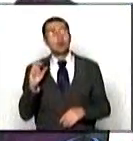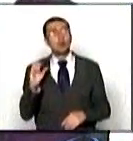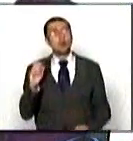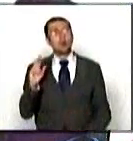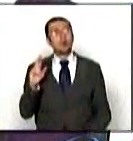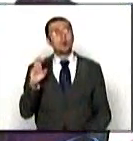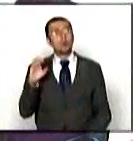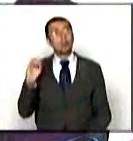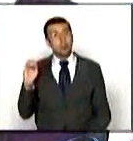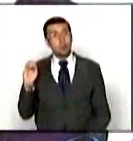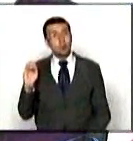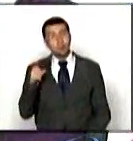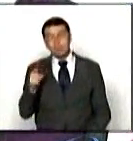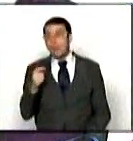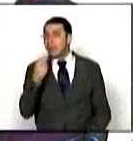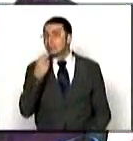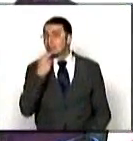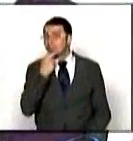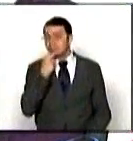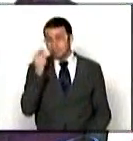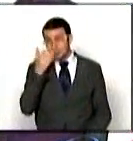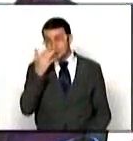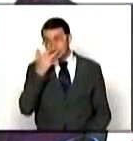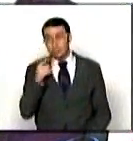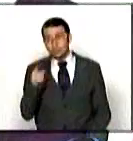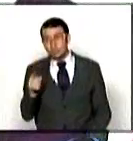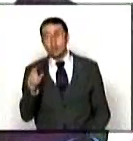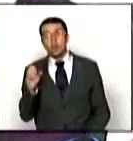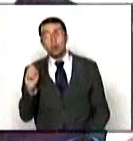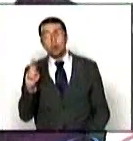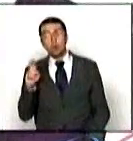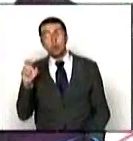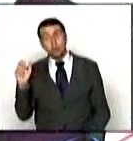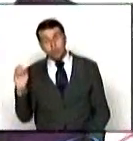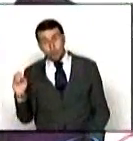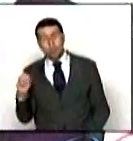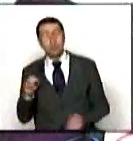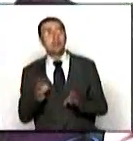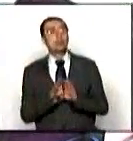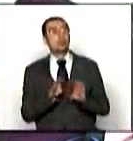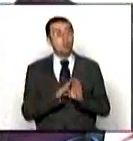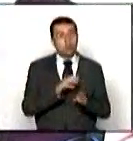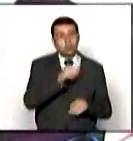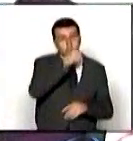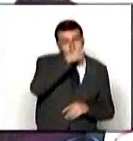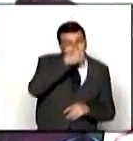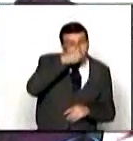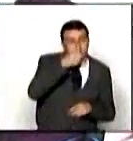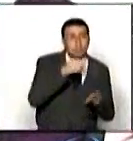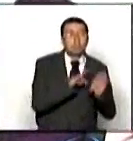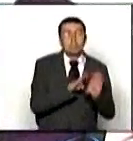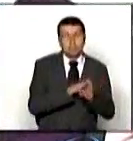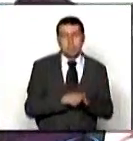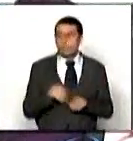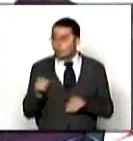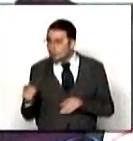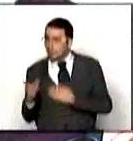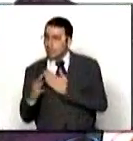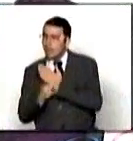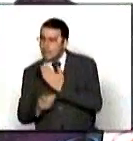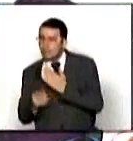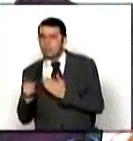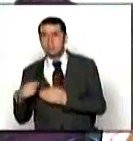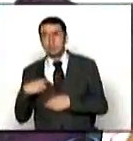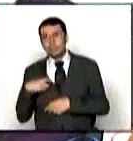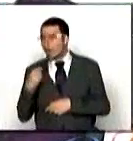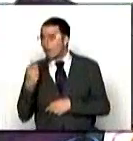demostró de que son prácticamente igual de adictivas que la cocaína, porque ese azúcar que tienen y las grasas que tienen ese tipo de galletas,